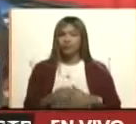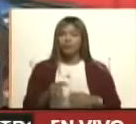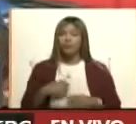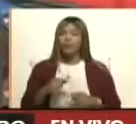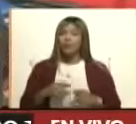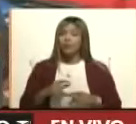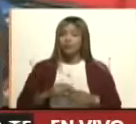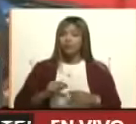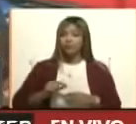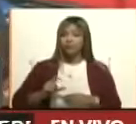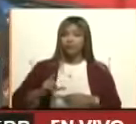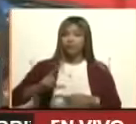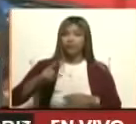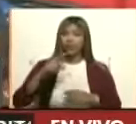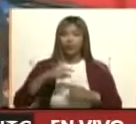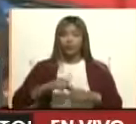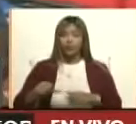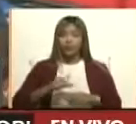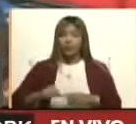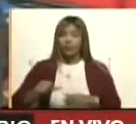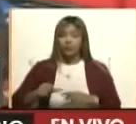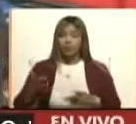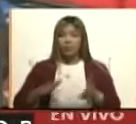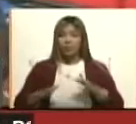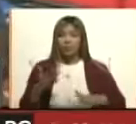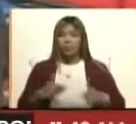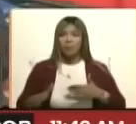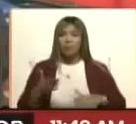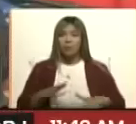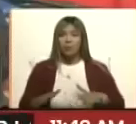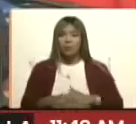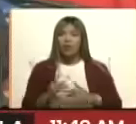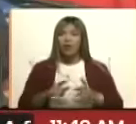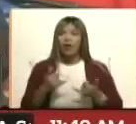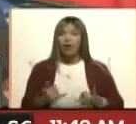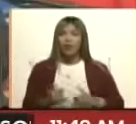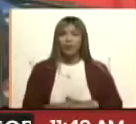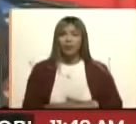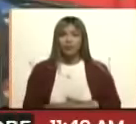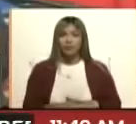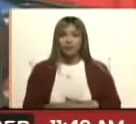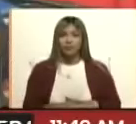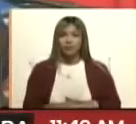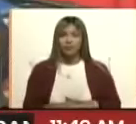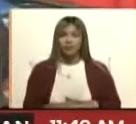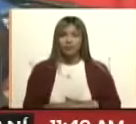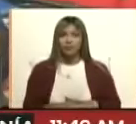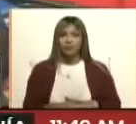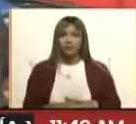crecen semana a semana, día a día, hasta alcanzar tal vez en este momento, y